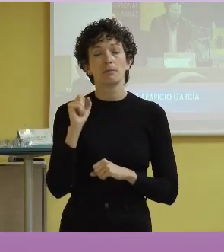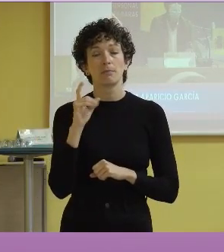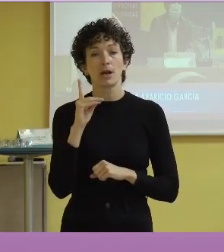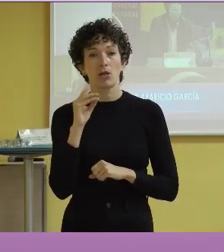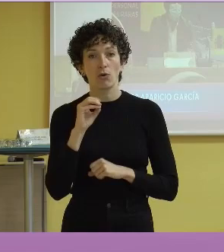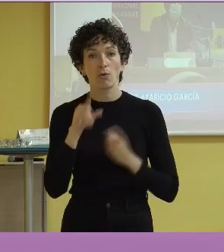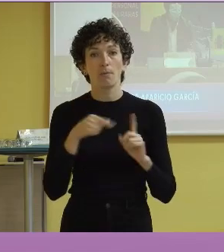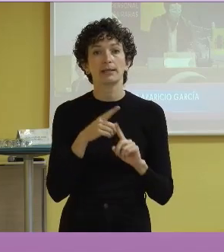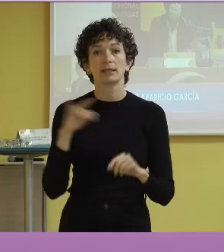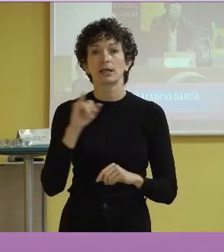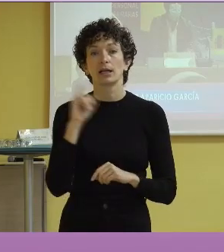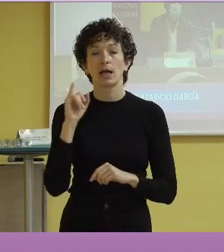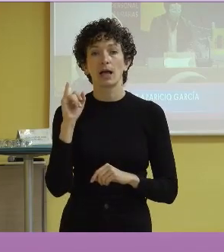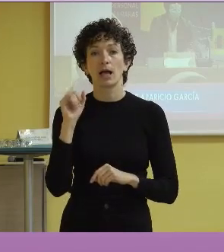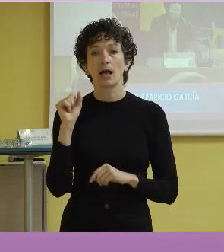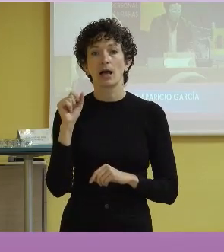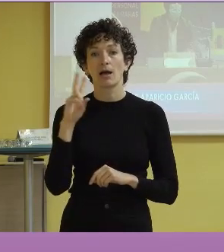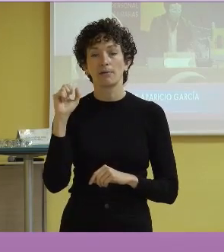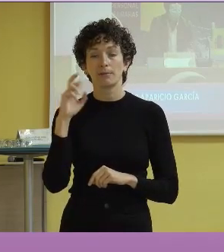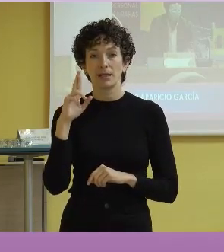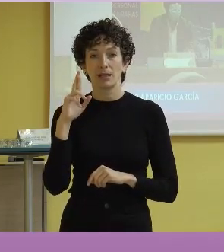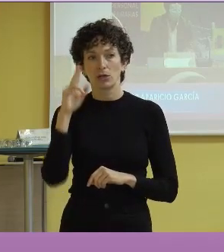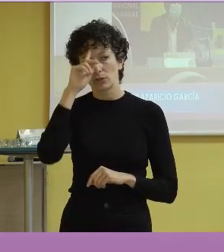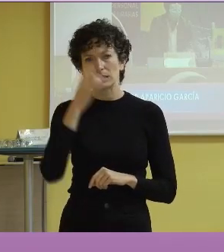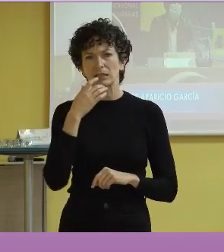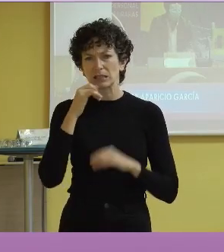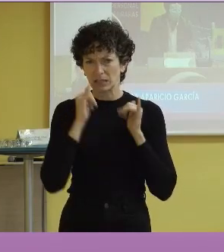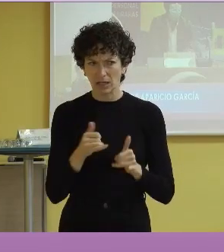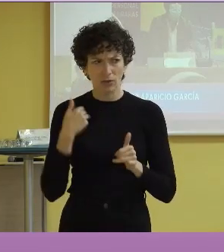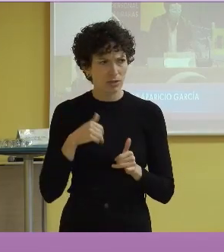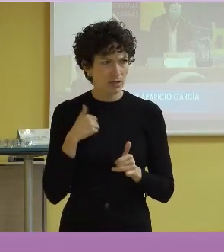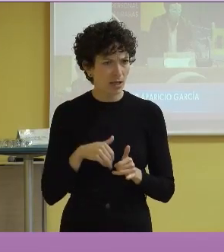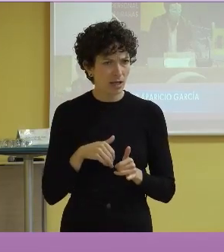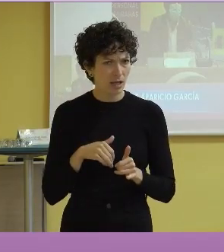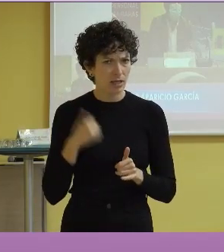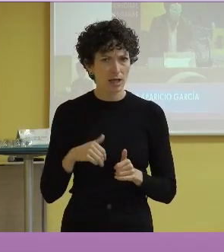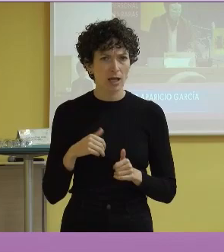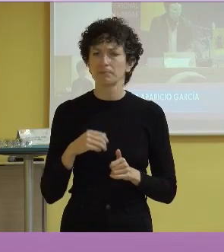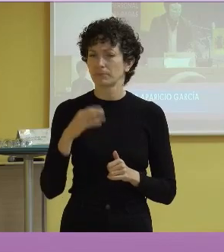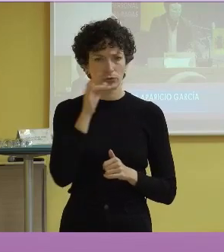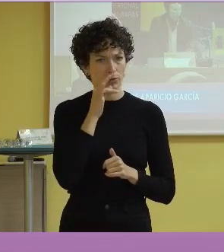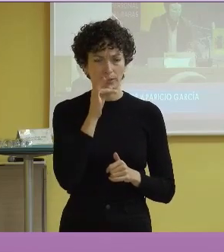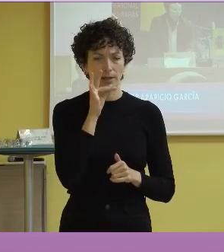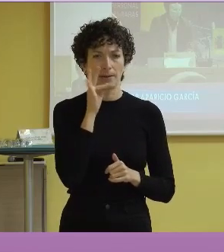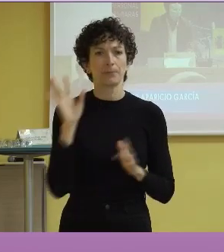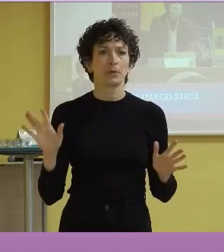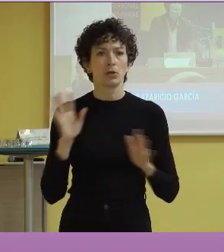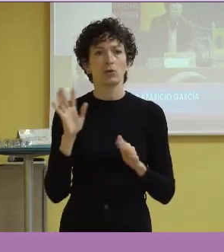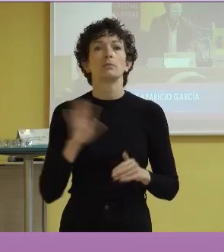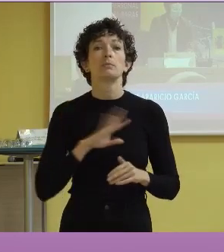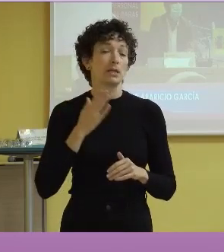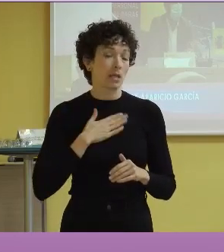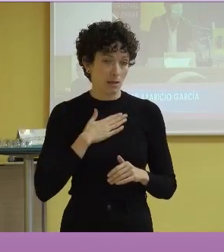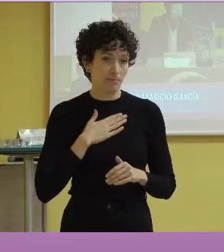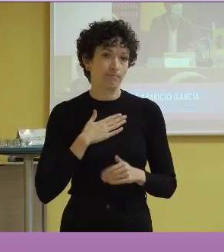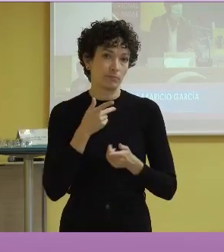Javier Eneraldo, no sé si están ya por aquí. ¿Están ya por aquí? No han venido todavía. Eso es mañana, ¿no?